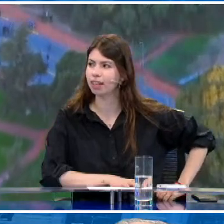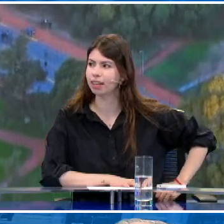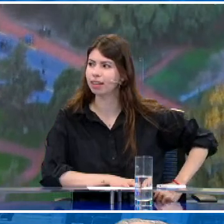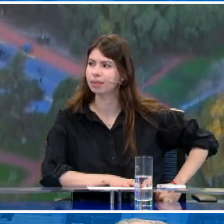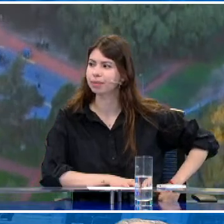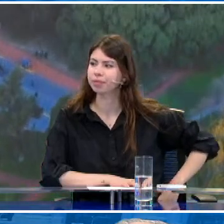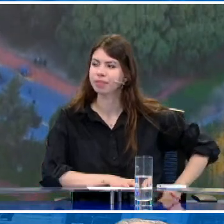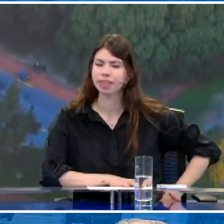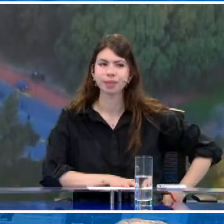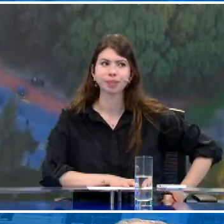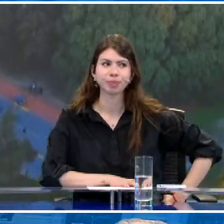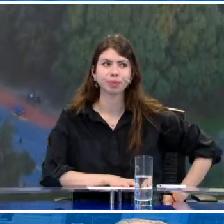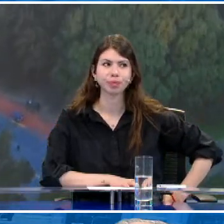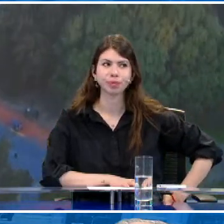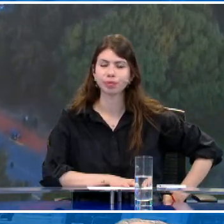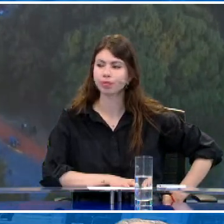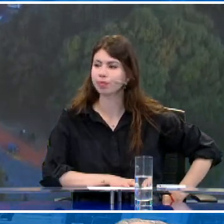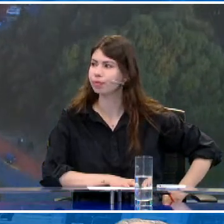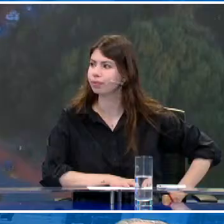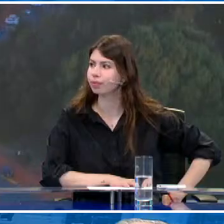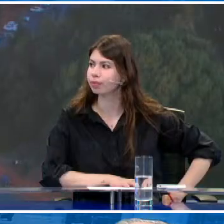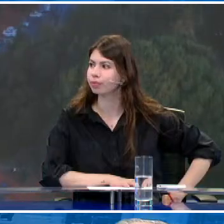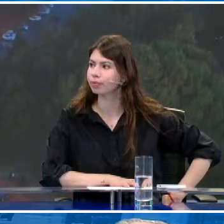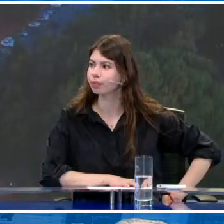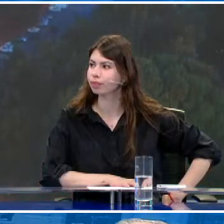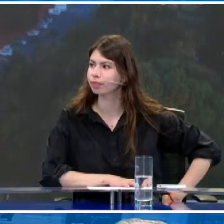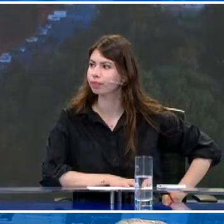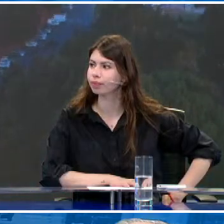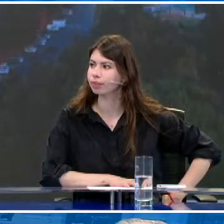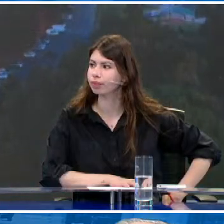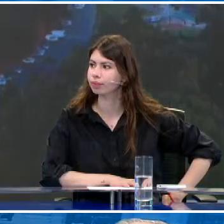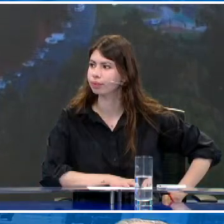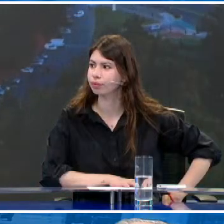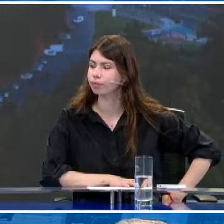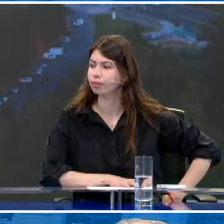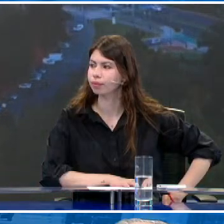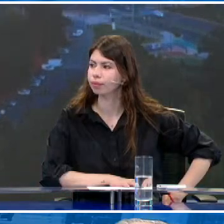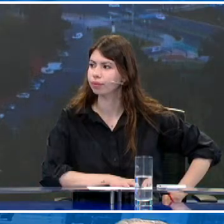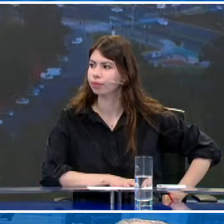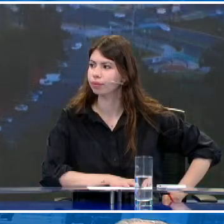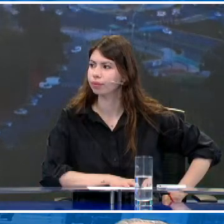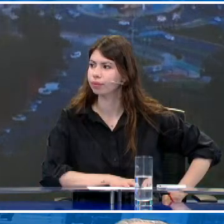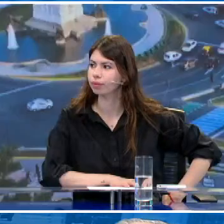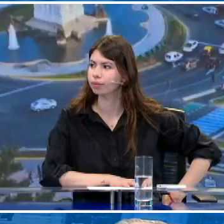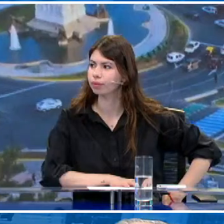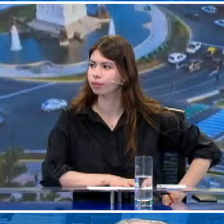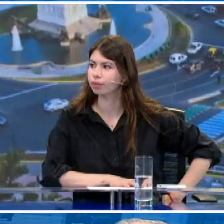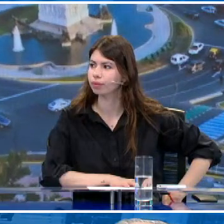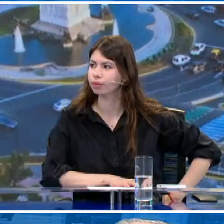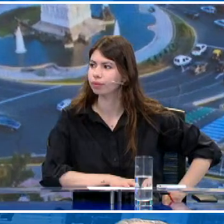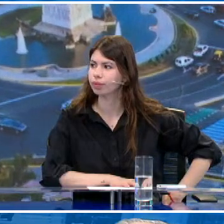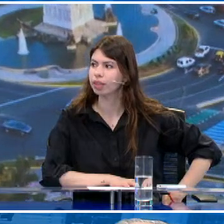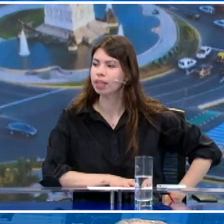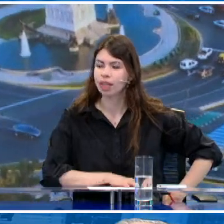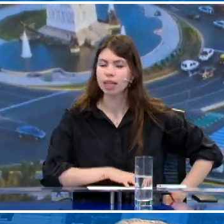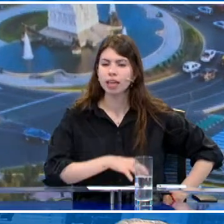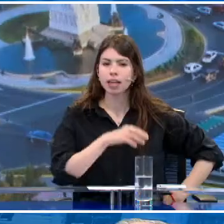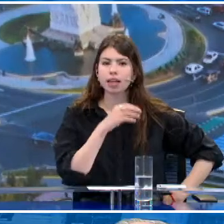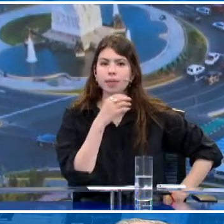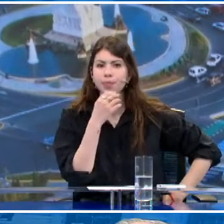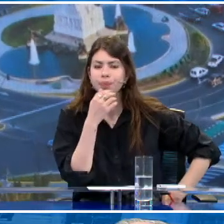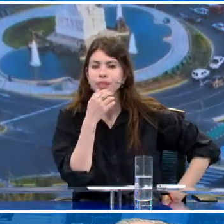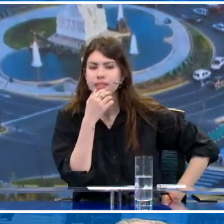no, vos me decías, vos decías, ¿y ahora qué pasa con todos los decretos de Sturzenegger que fueron dados para atrás, ¿no? Vos